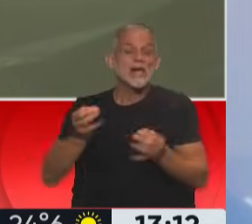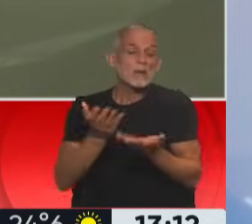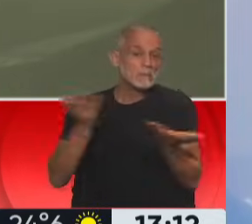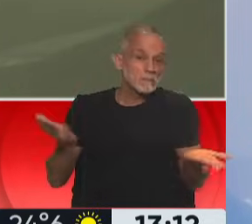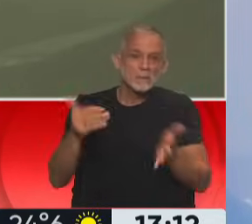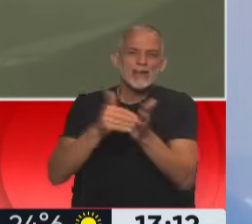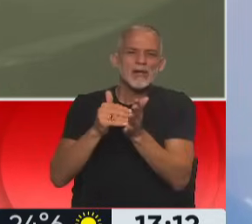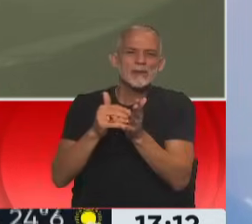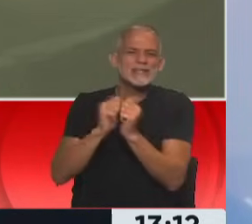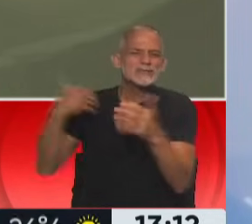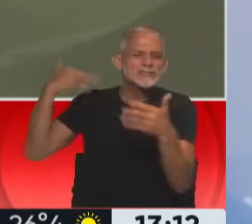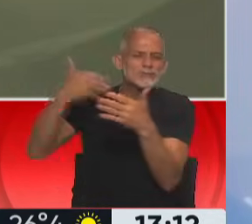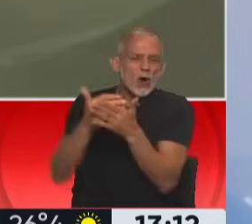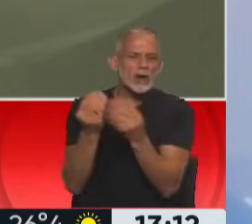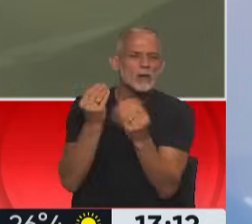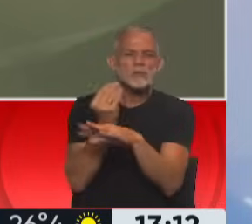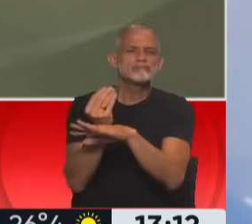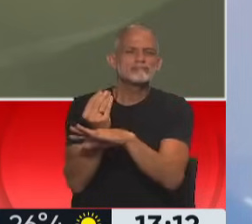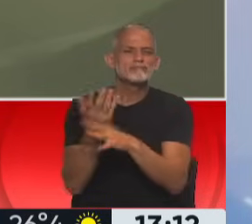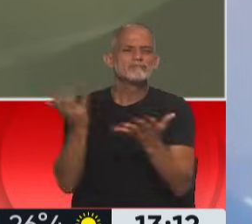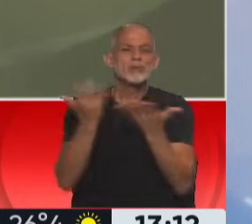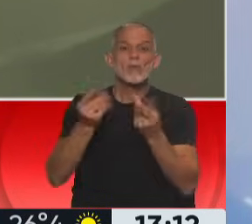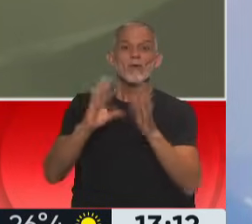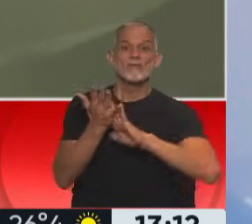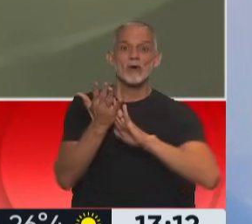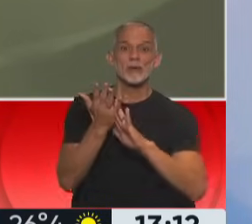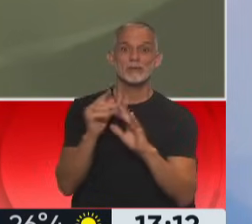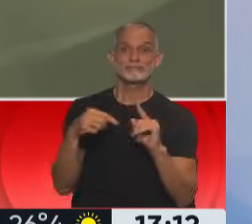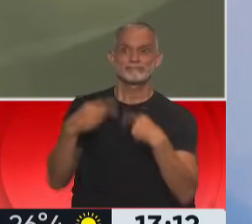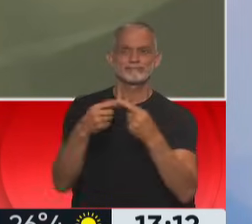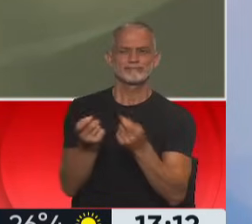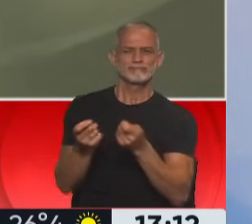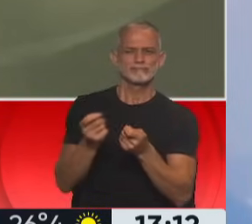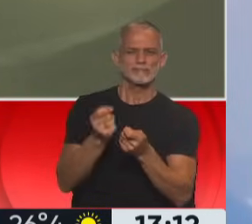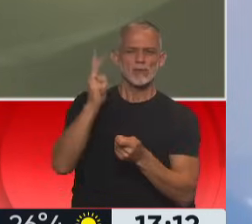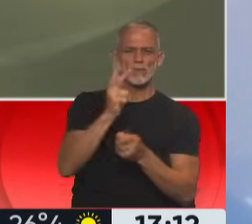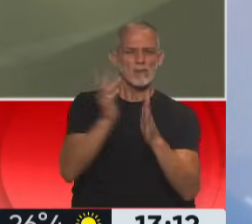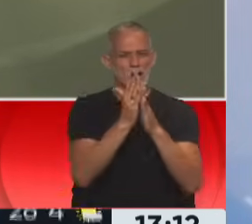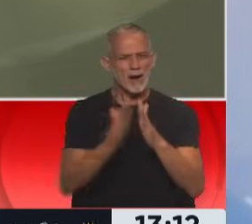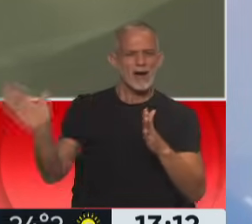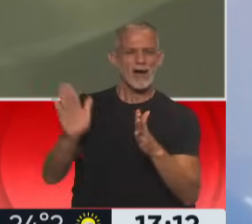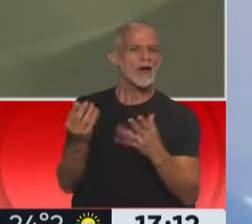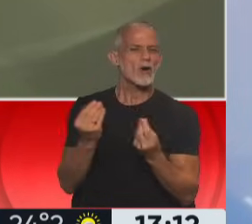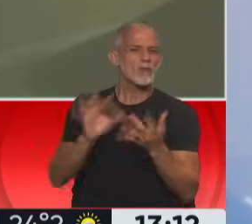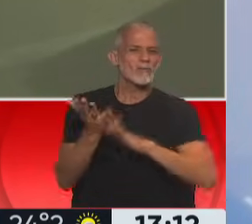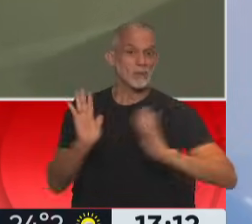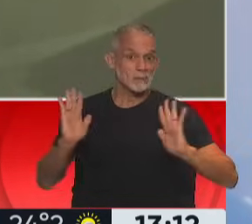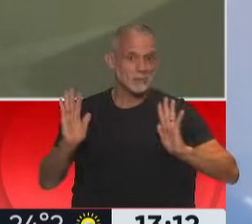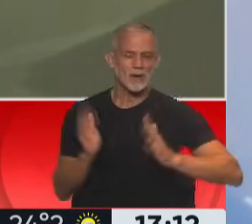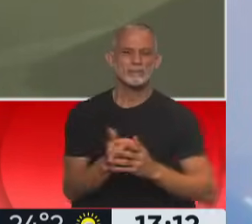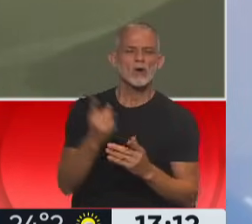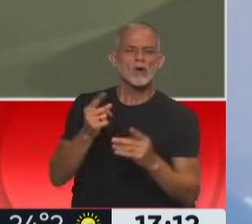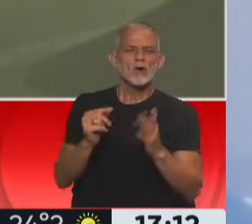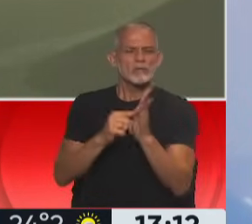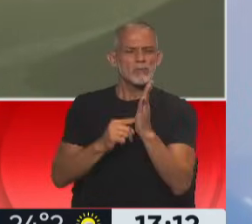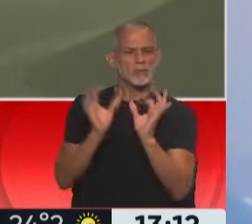a su historial y a su desempeño, cuál será el papado que llevará adelante, o al menos las